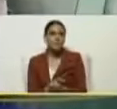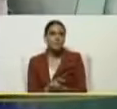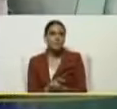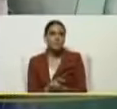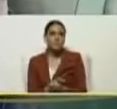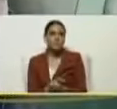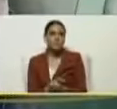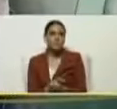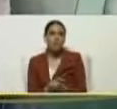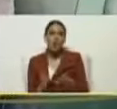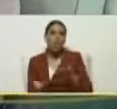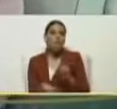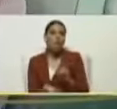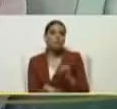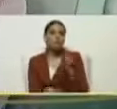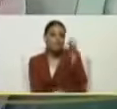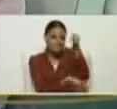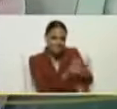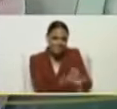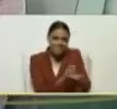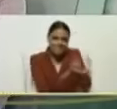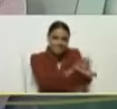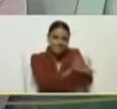un aceitico, como dicen.